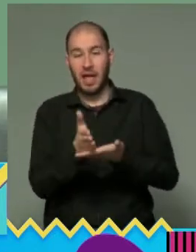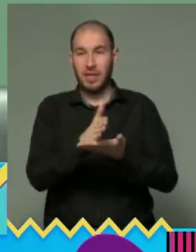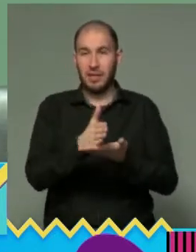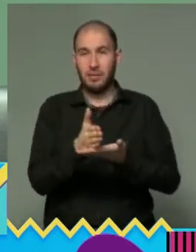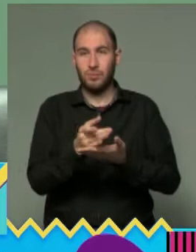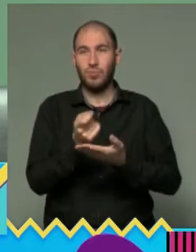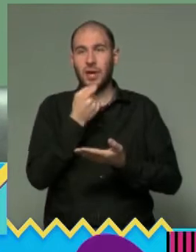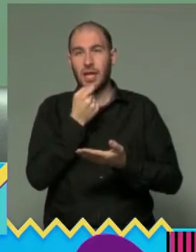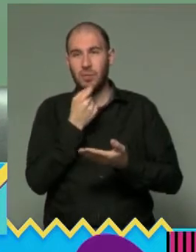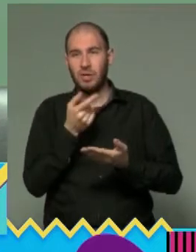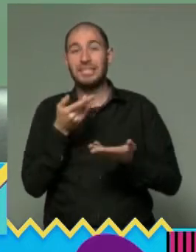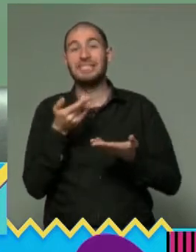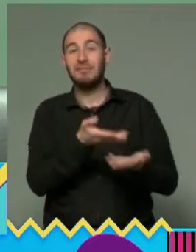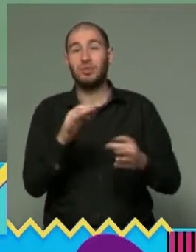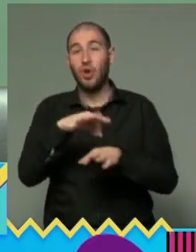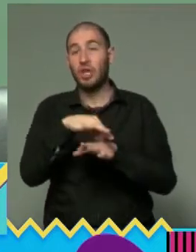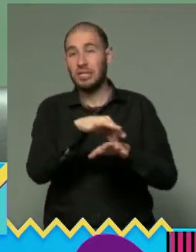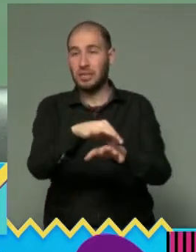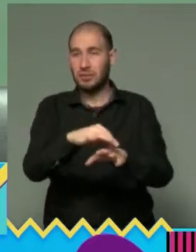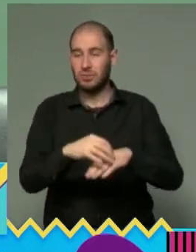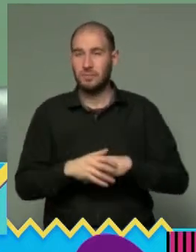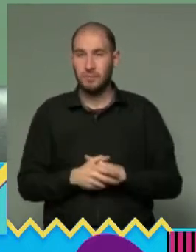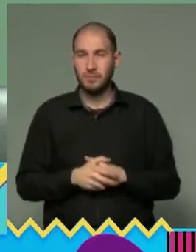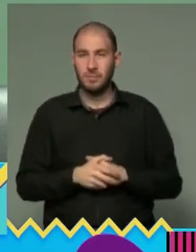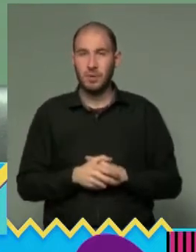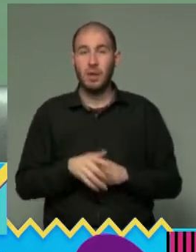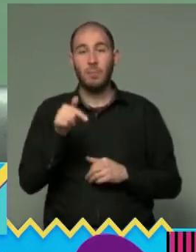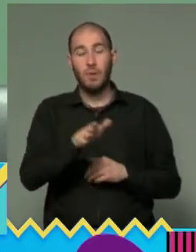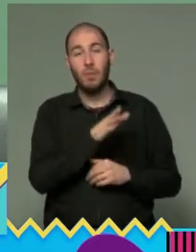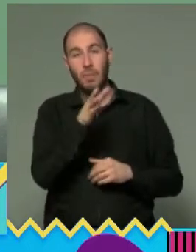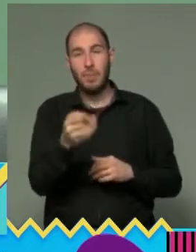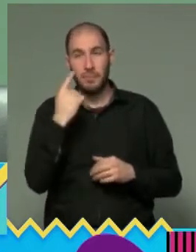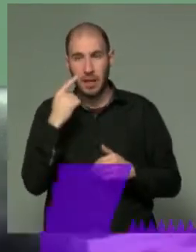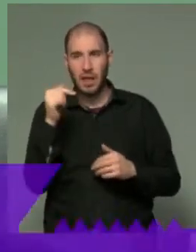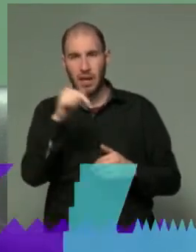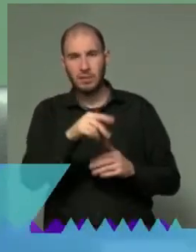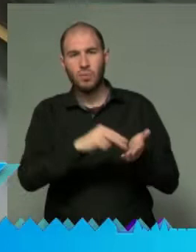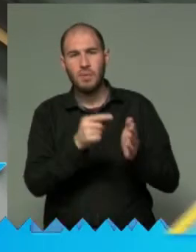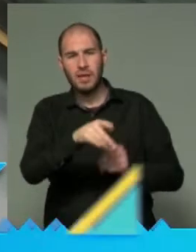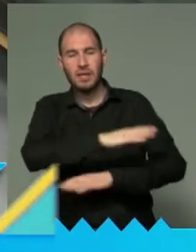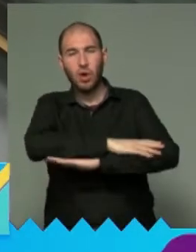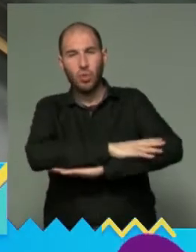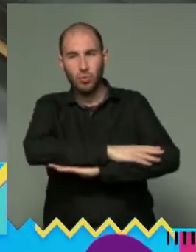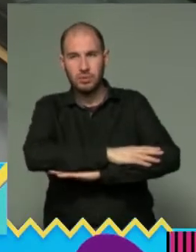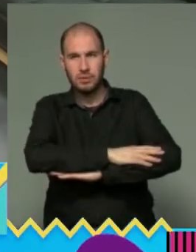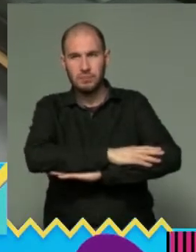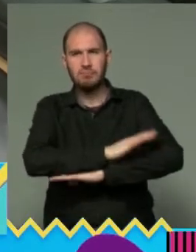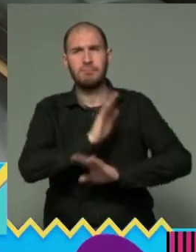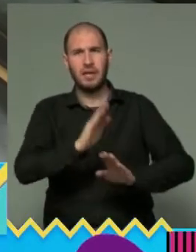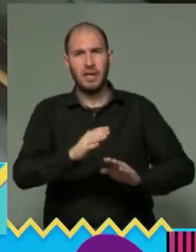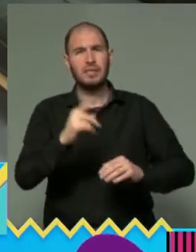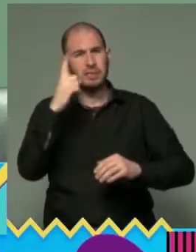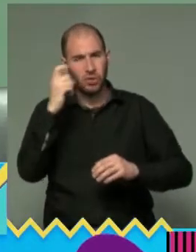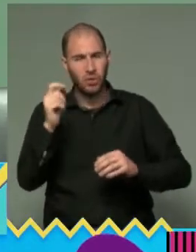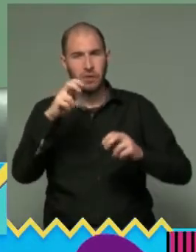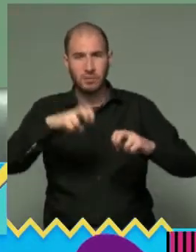hubieras tenido un servicio de orientación al cual vos recurrís y, che, mirá, está teniendo tal problema tal nene. A ver, para. Se sienta la